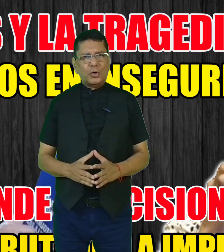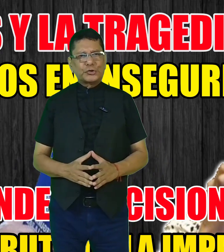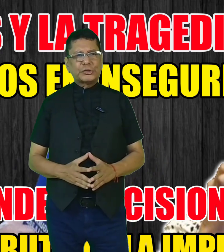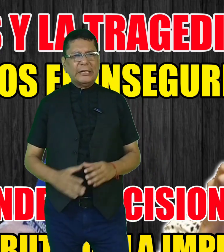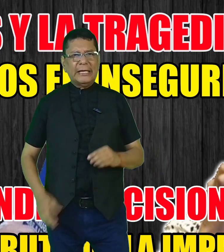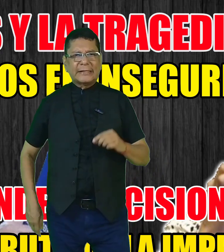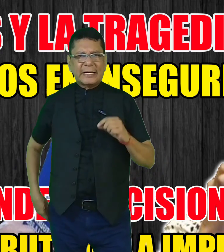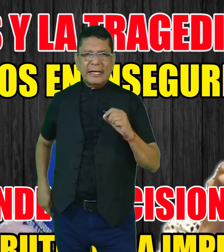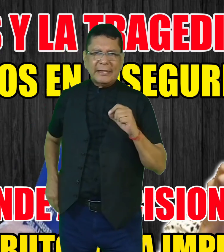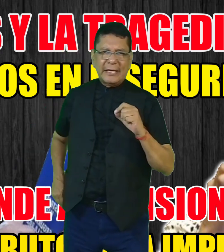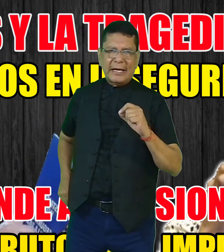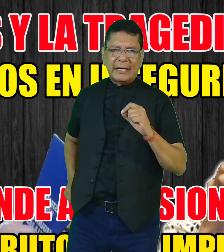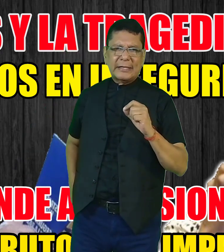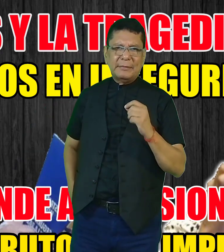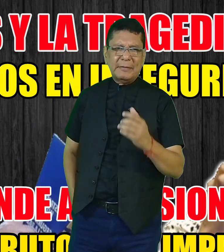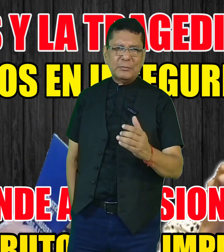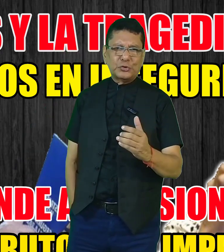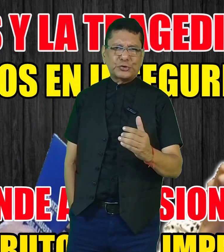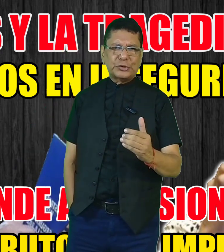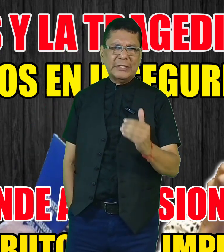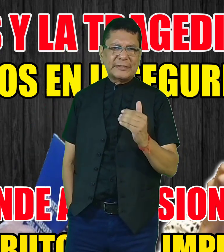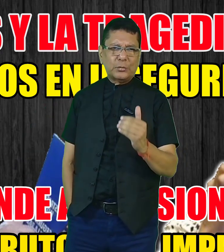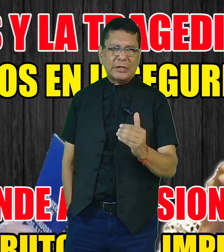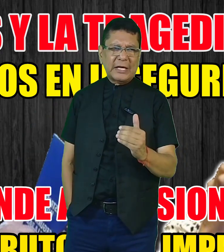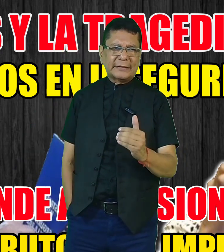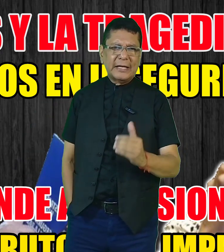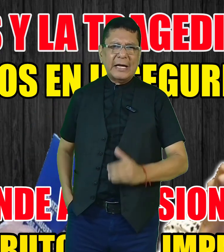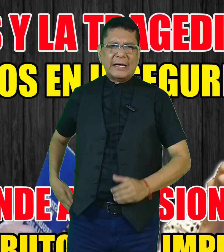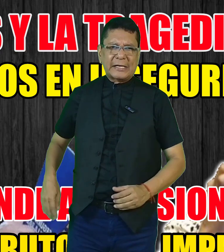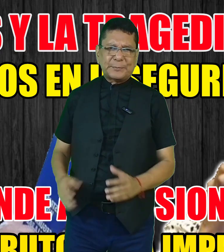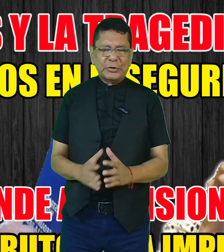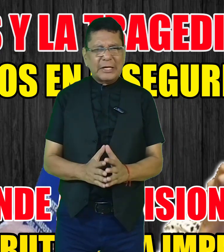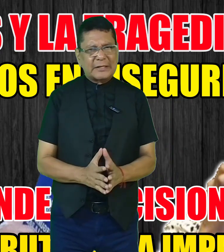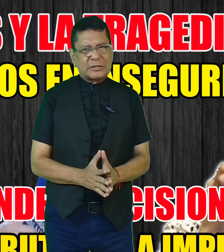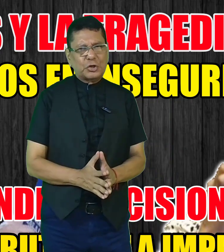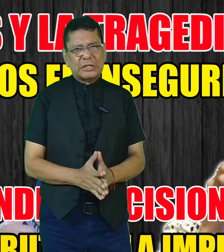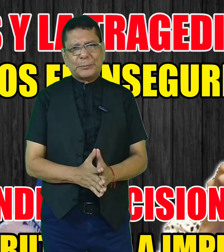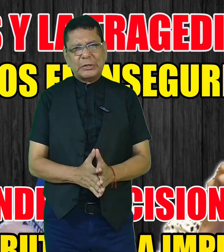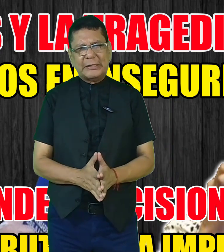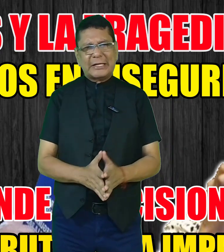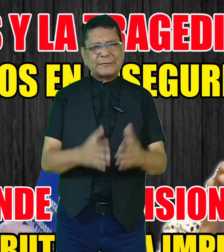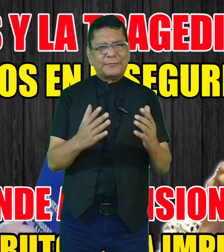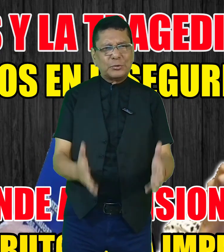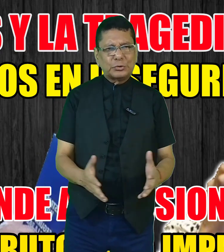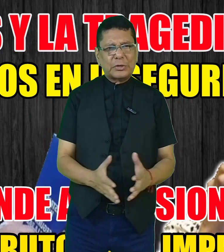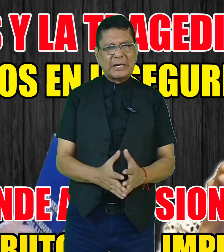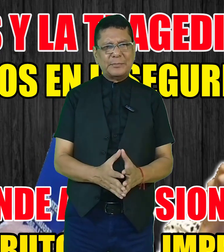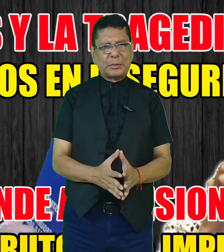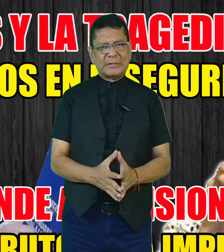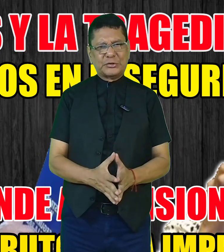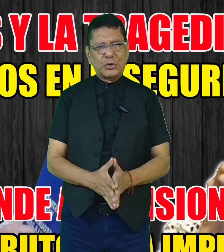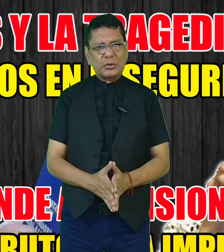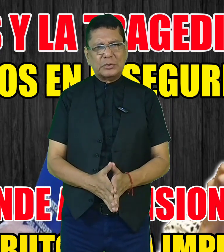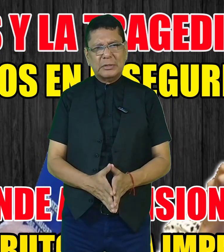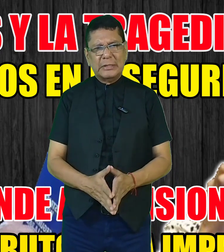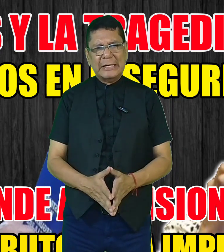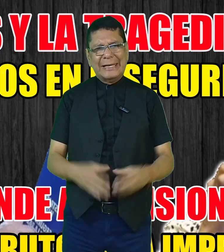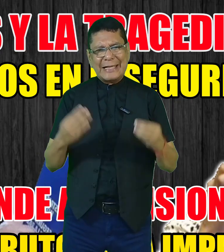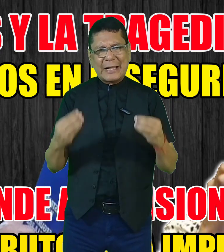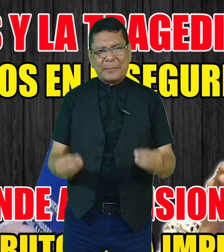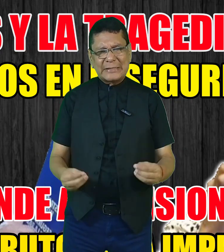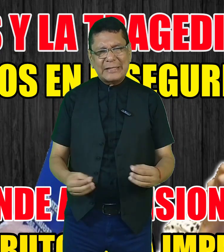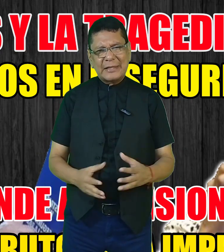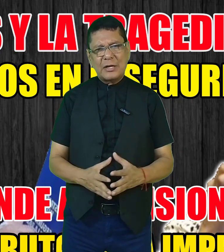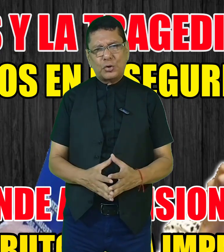El caos y la tragedia que vivimos en seguridad responde a decisiones políticas fruto de la improvisación,